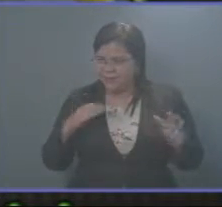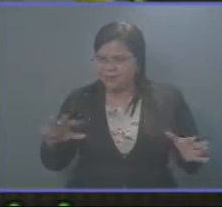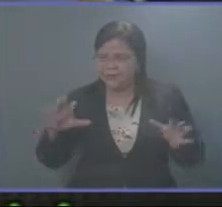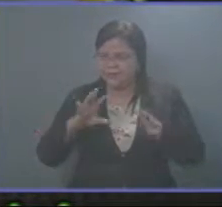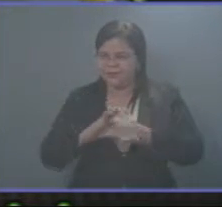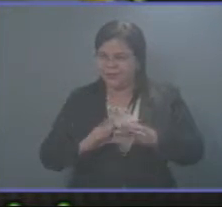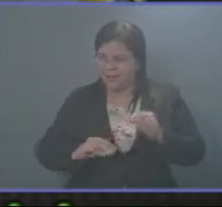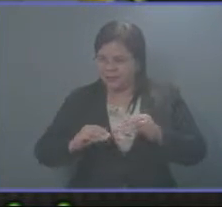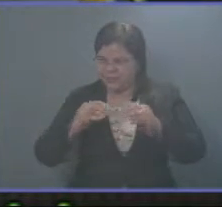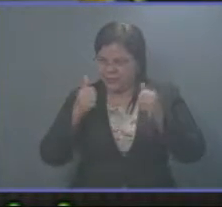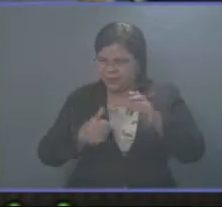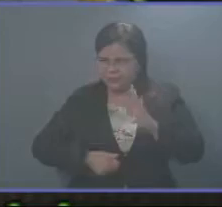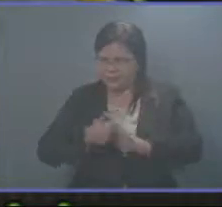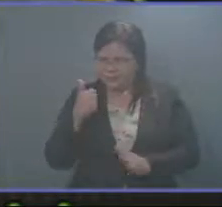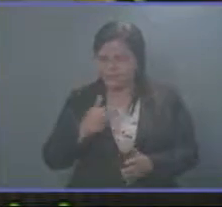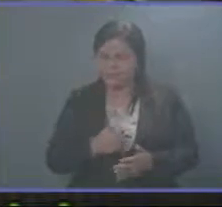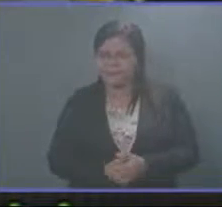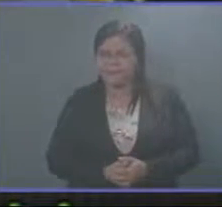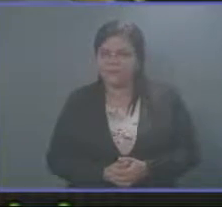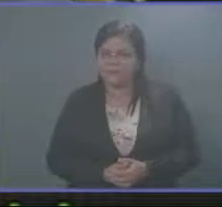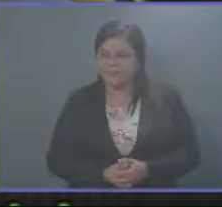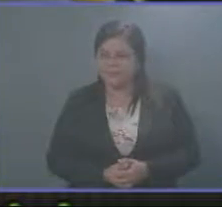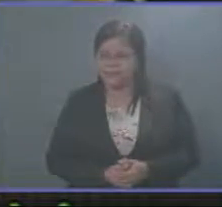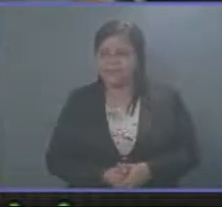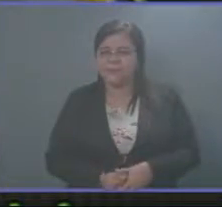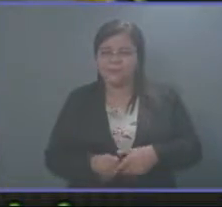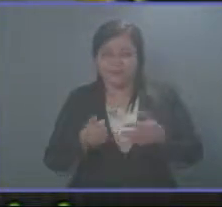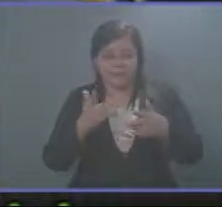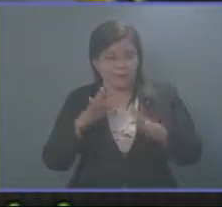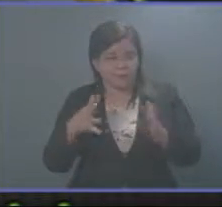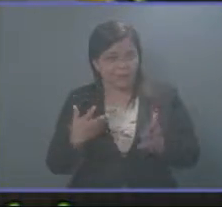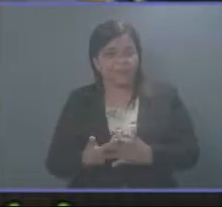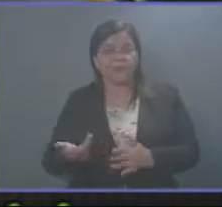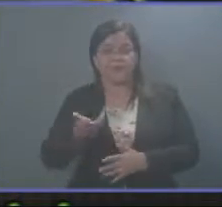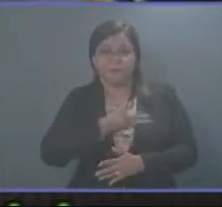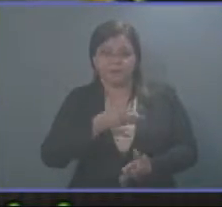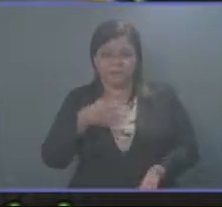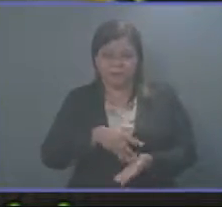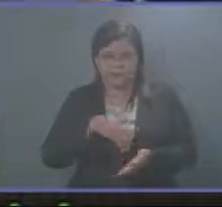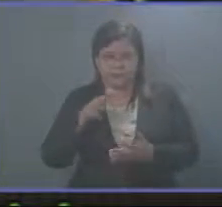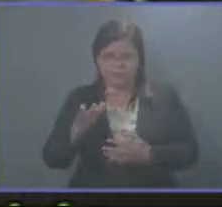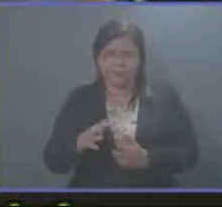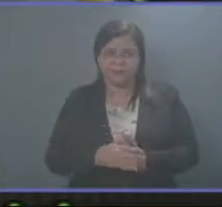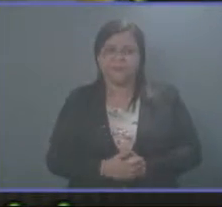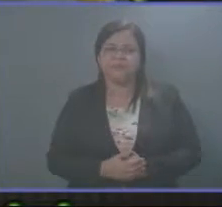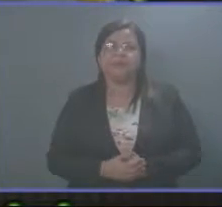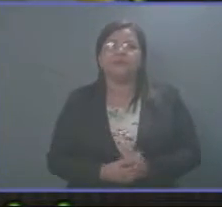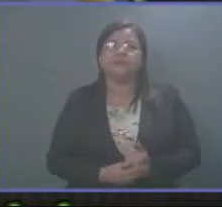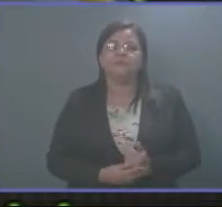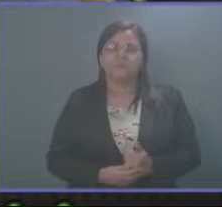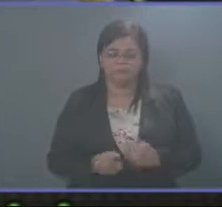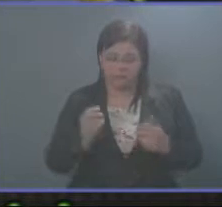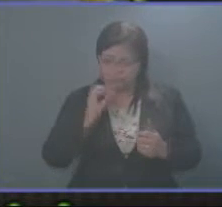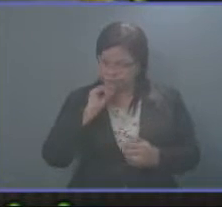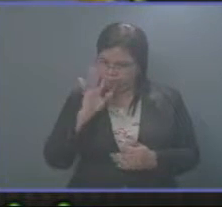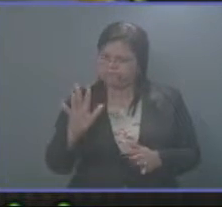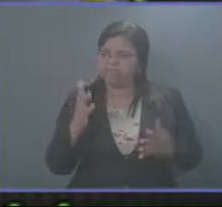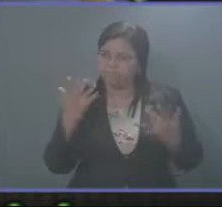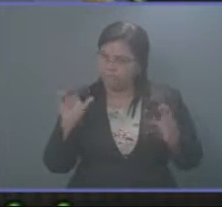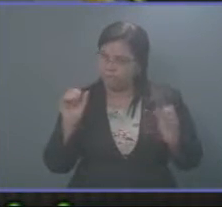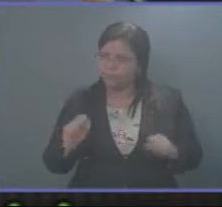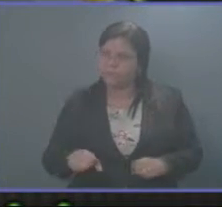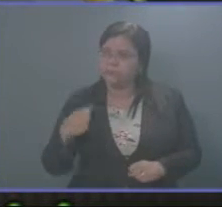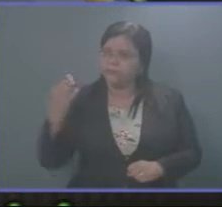que este órgano del Estado, y de manera pública lo establezco, es que se tenga el